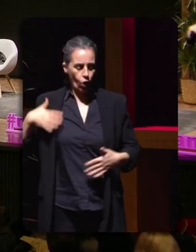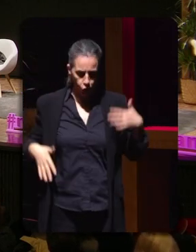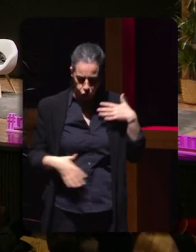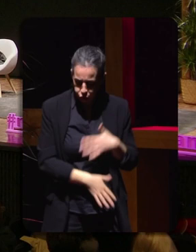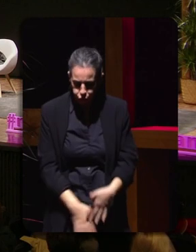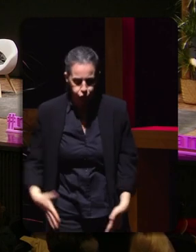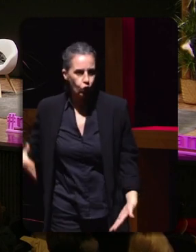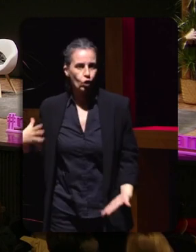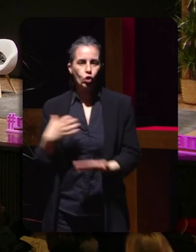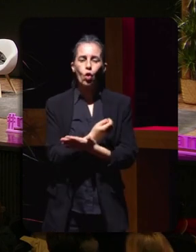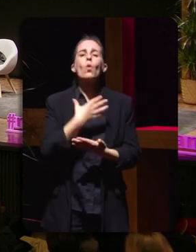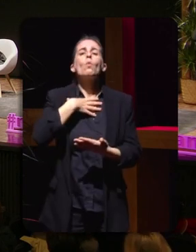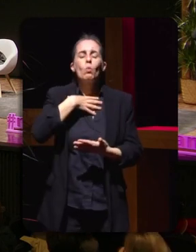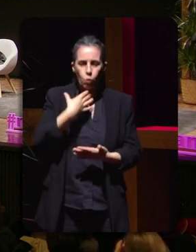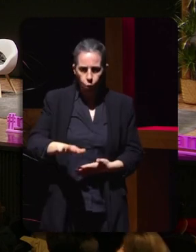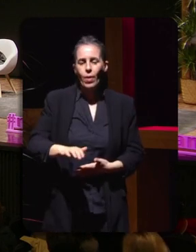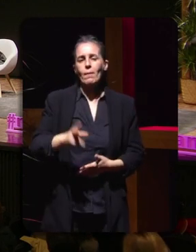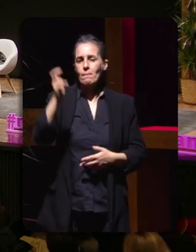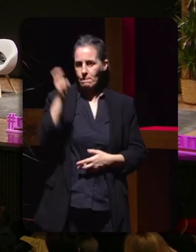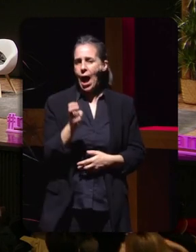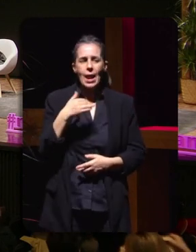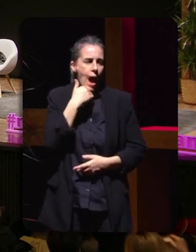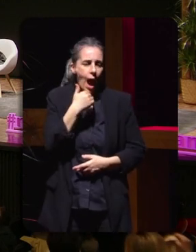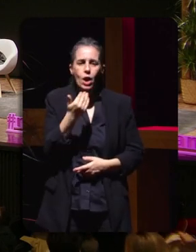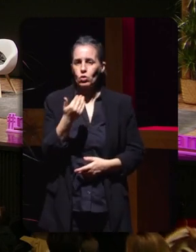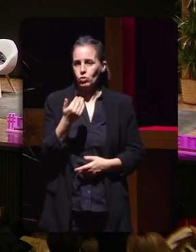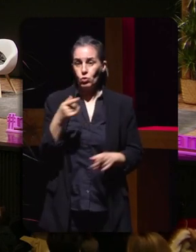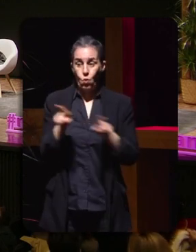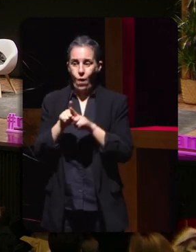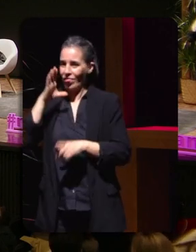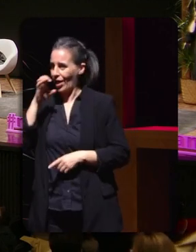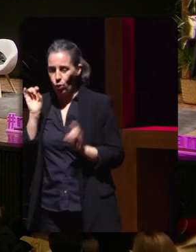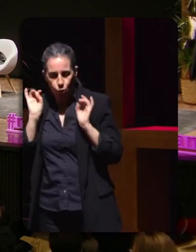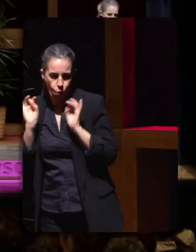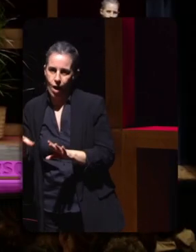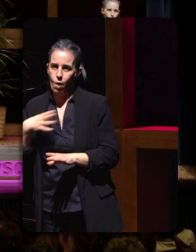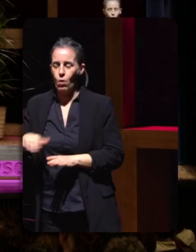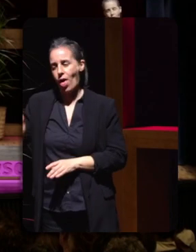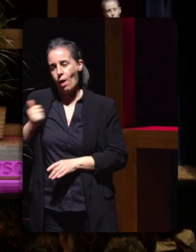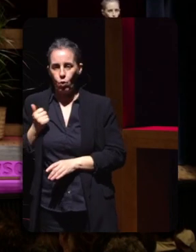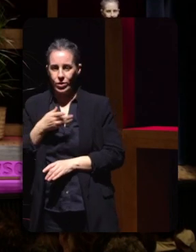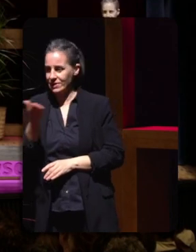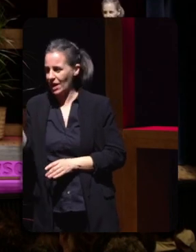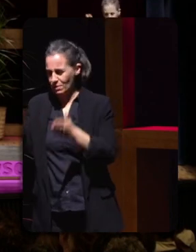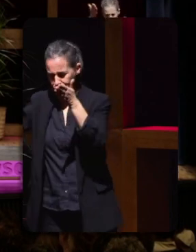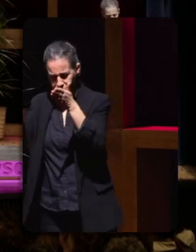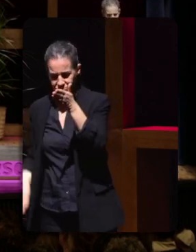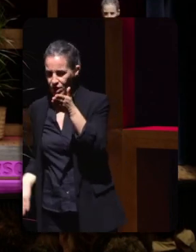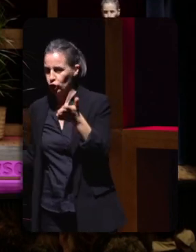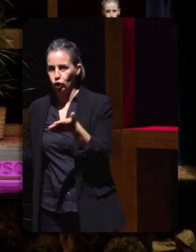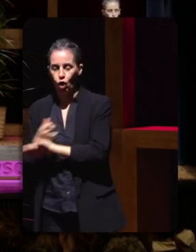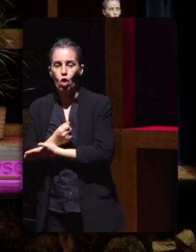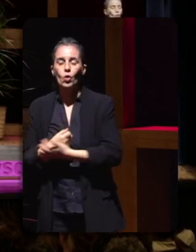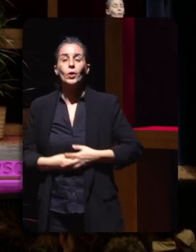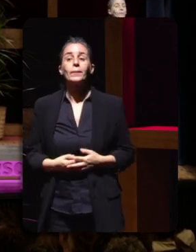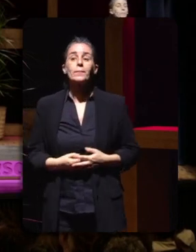de una mujer que no sirva para algo Sabes para el caldo de todas las sopas Entonces lo primero es controlar nuestro